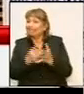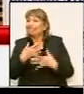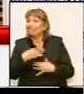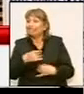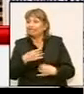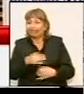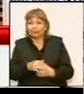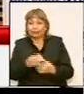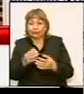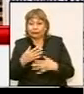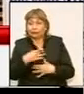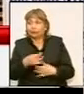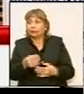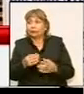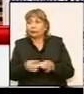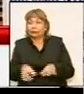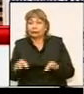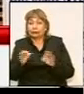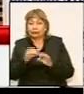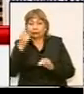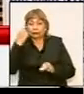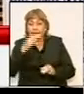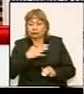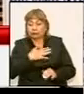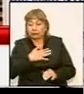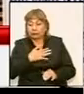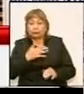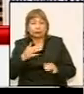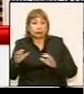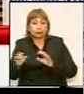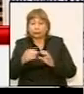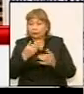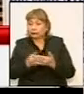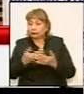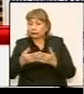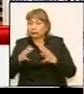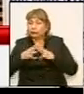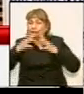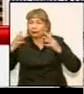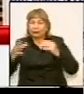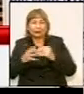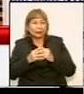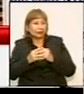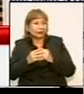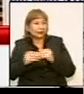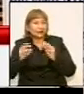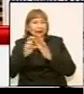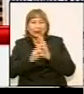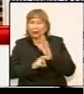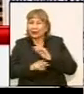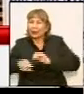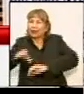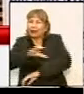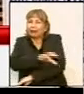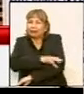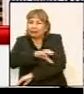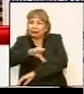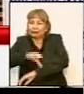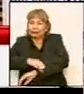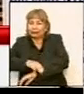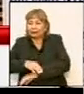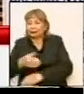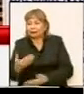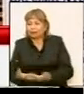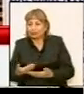más interesante para mí es que tiene proyectos, como se había mencionado antes, muchos proyectos muy grandes en Cajamarca y muchos proyectos